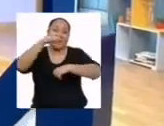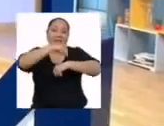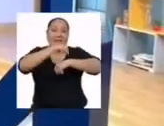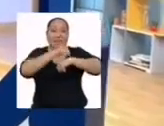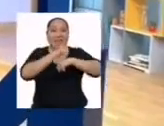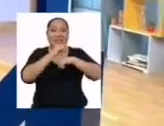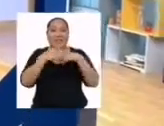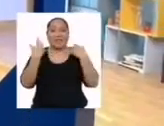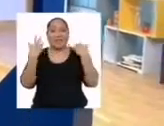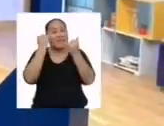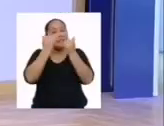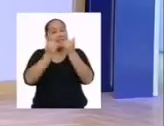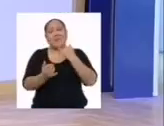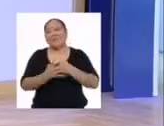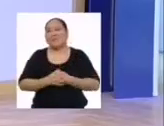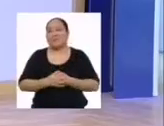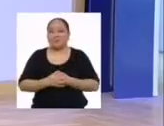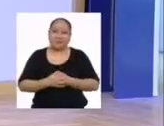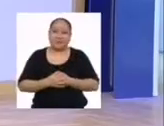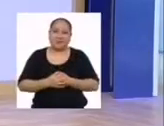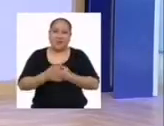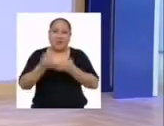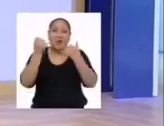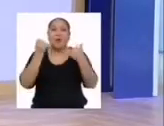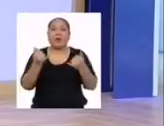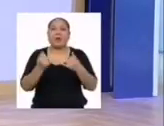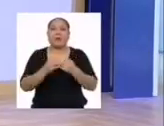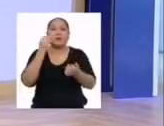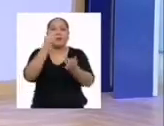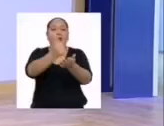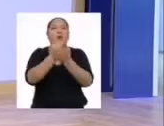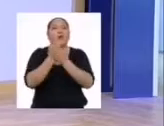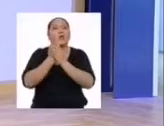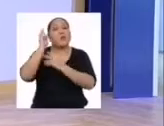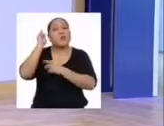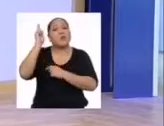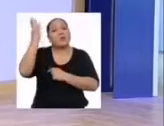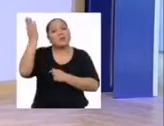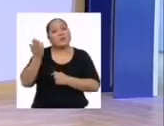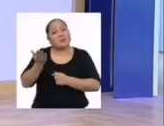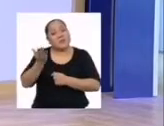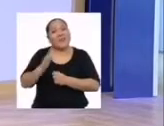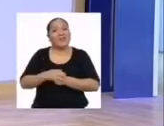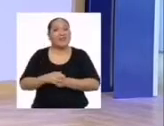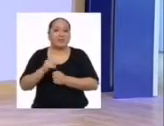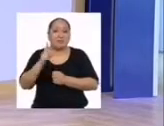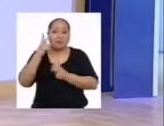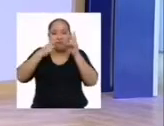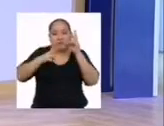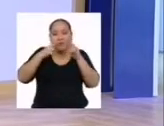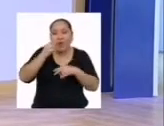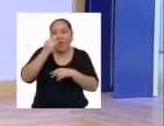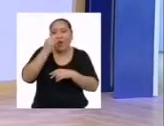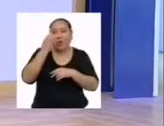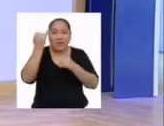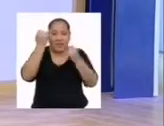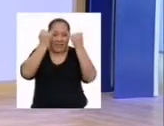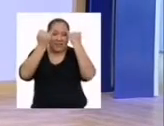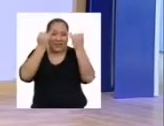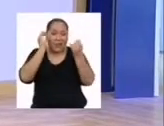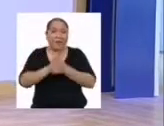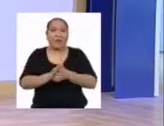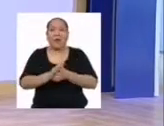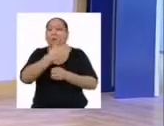se nos acabó. Hoy, con ayuda de nuestra profesora aliada, nos enteramos de algunas pautas para hacer una